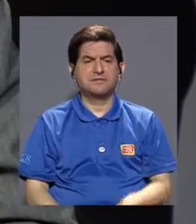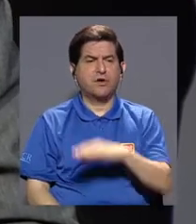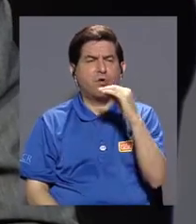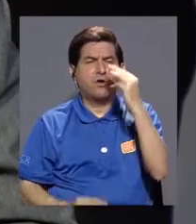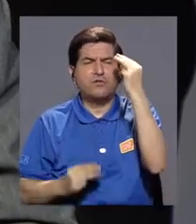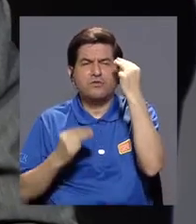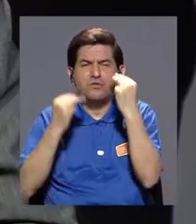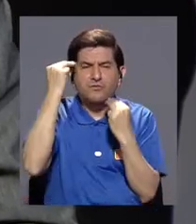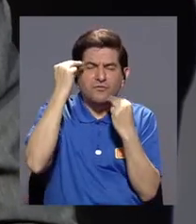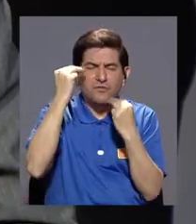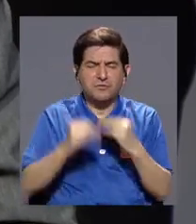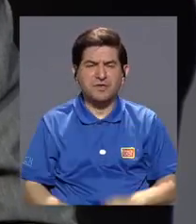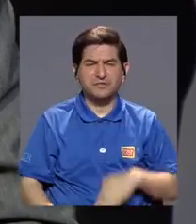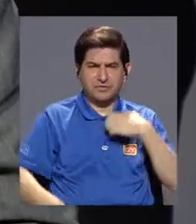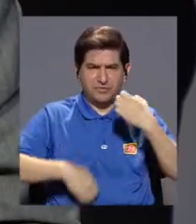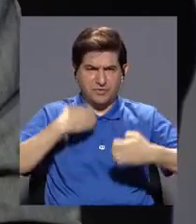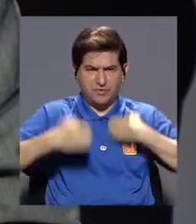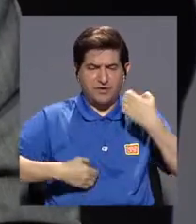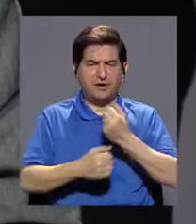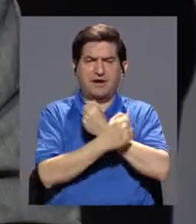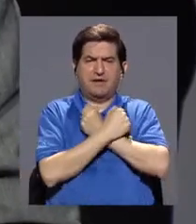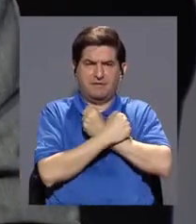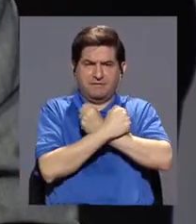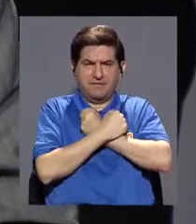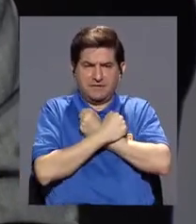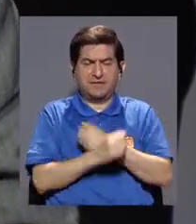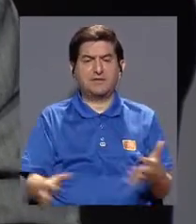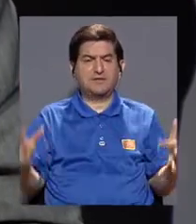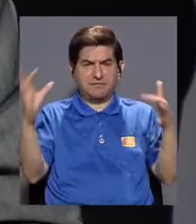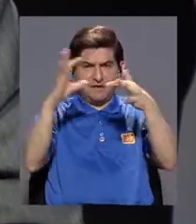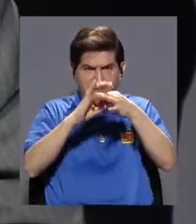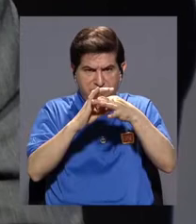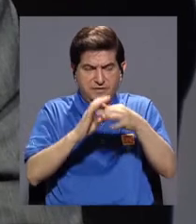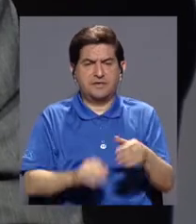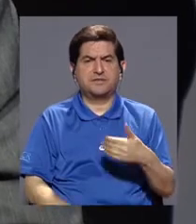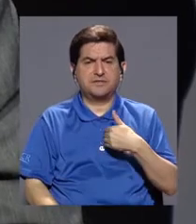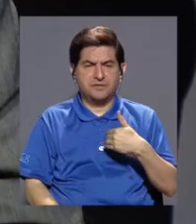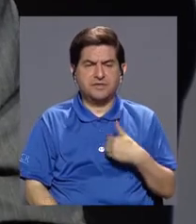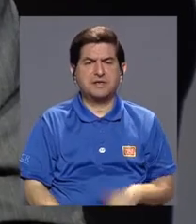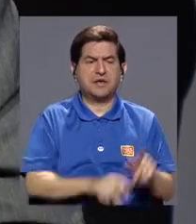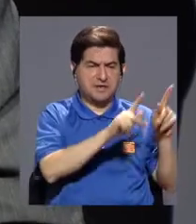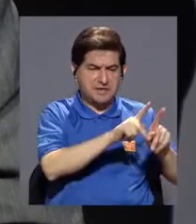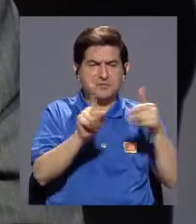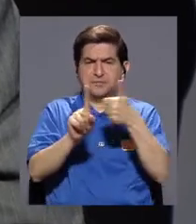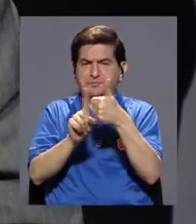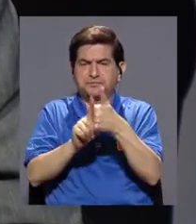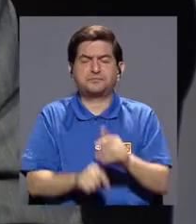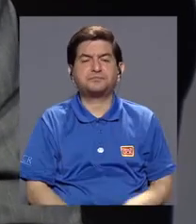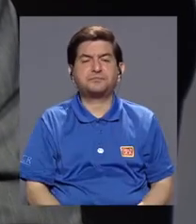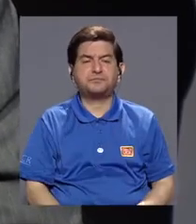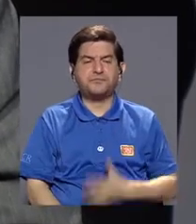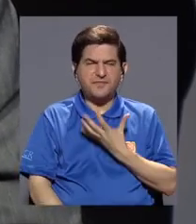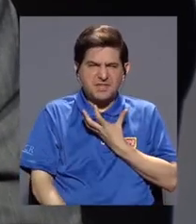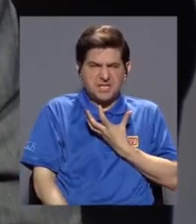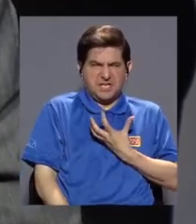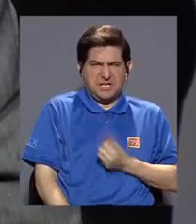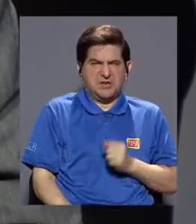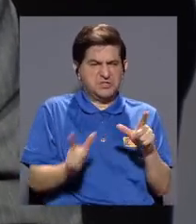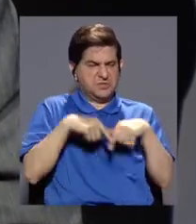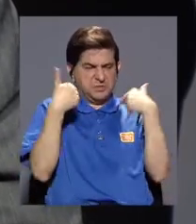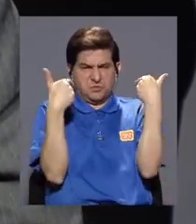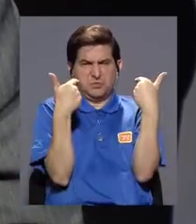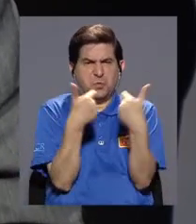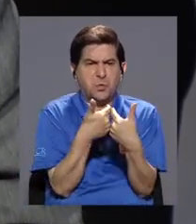deformación emocional afectiva de la relación interpersonal, por unos egoísmos